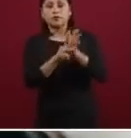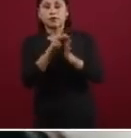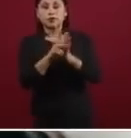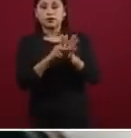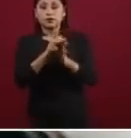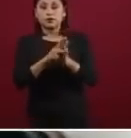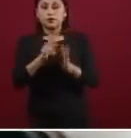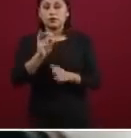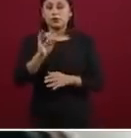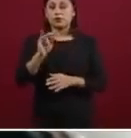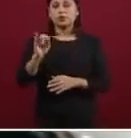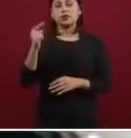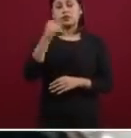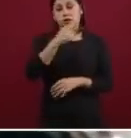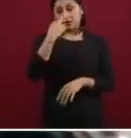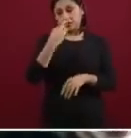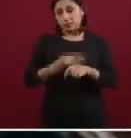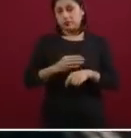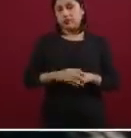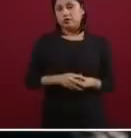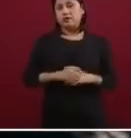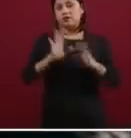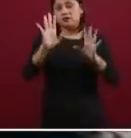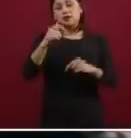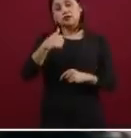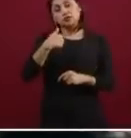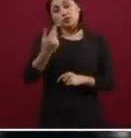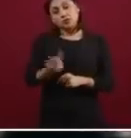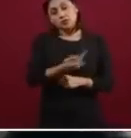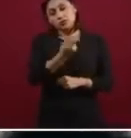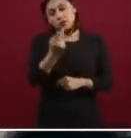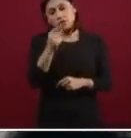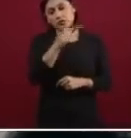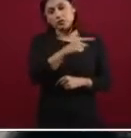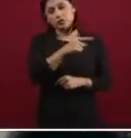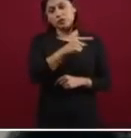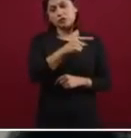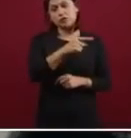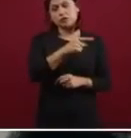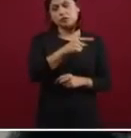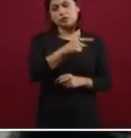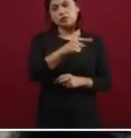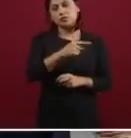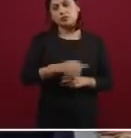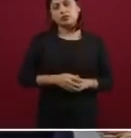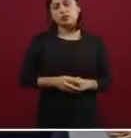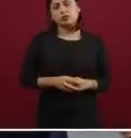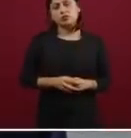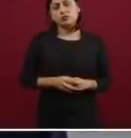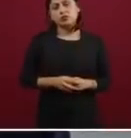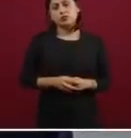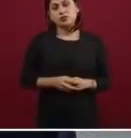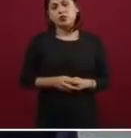a decir responsable y yo le quería preguntar si eso es lo que